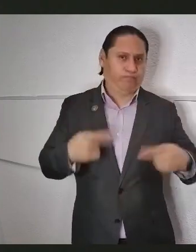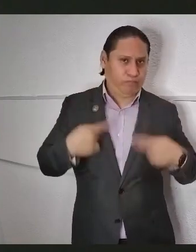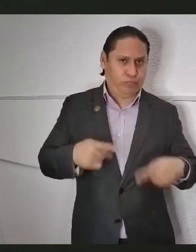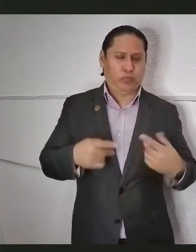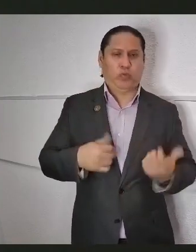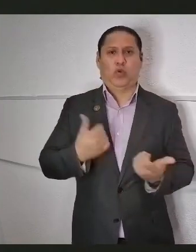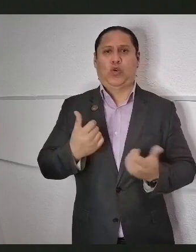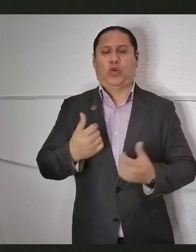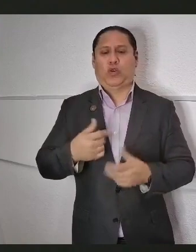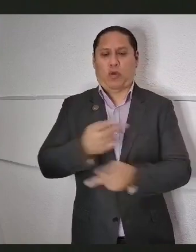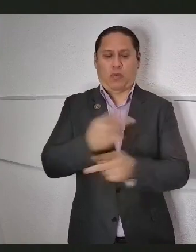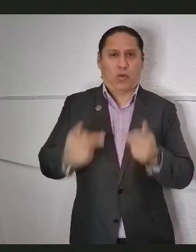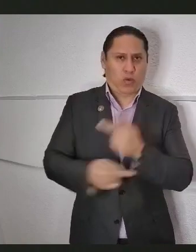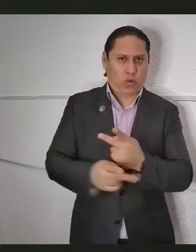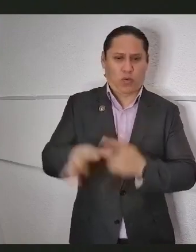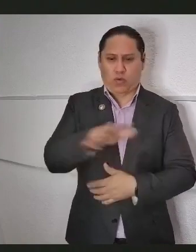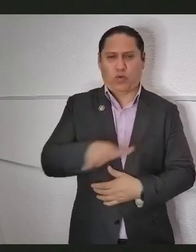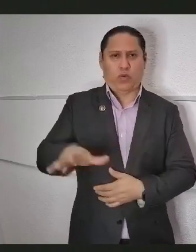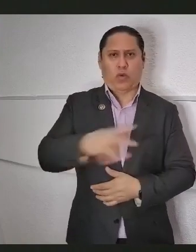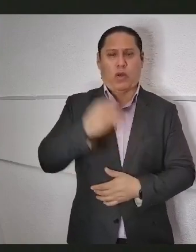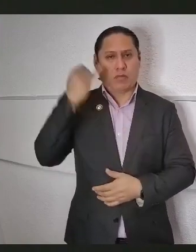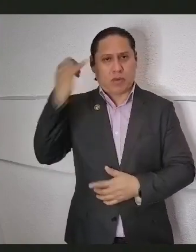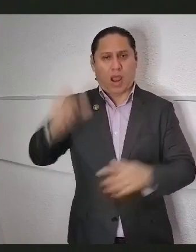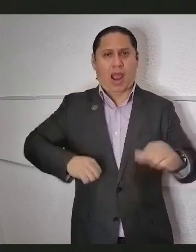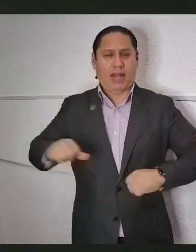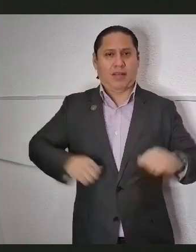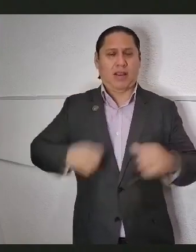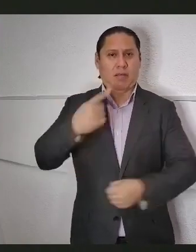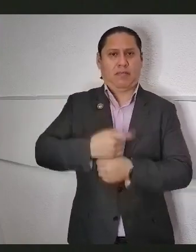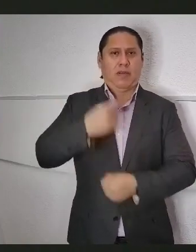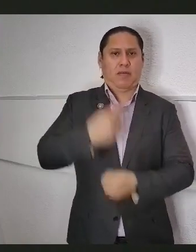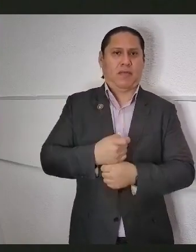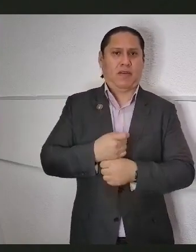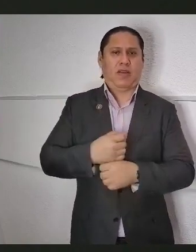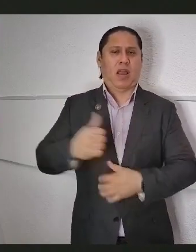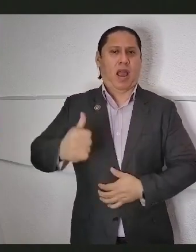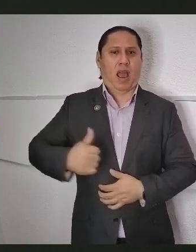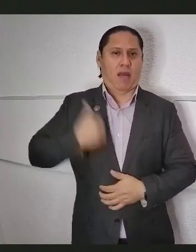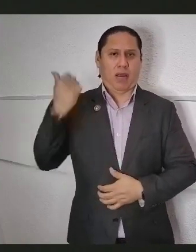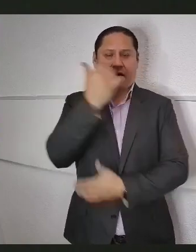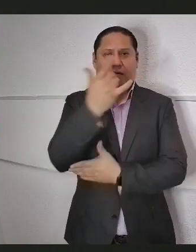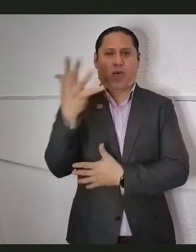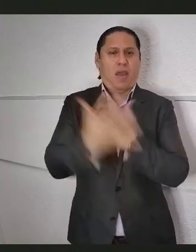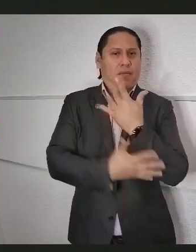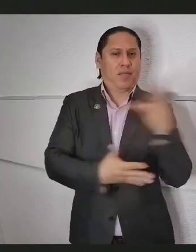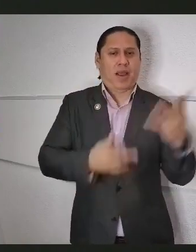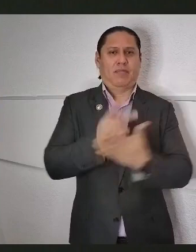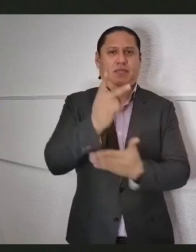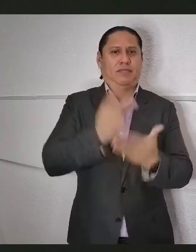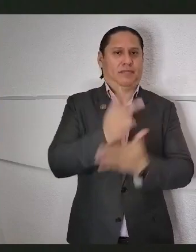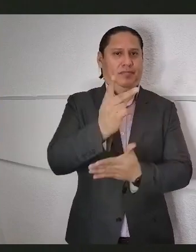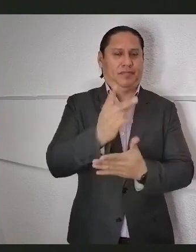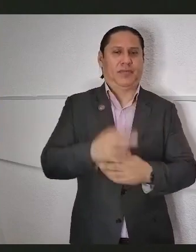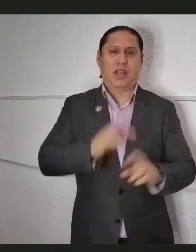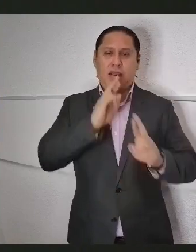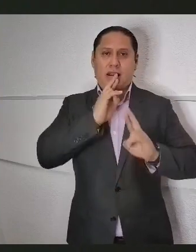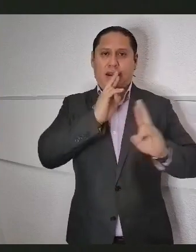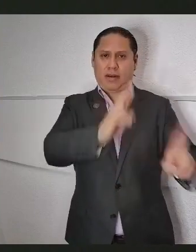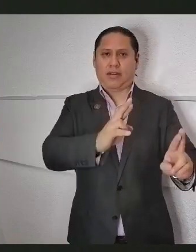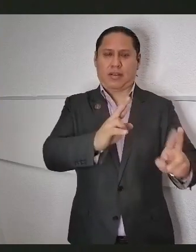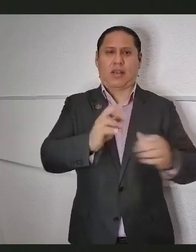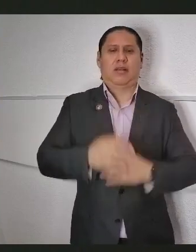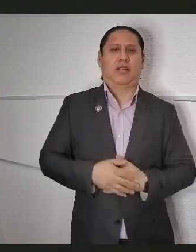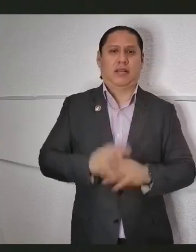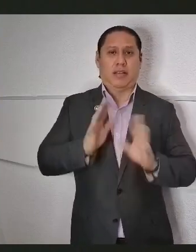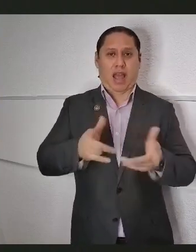las unidades de producción que tienen como actividad principal el aprovechamiento forestal. Los resultados oportunos